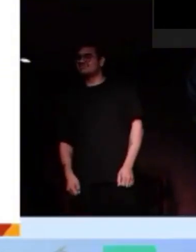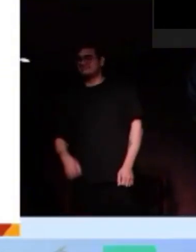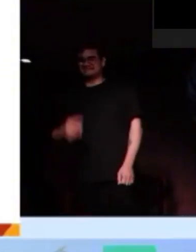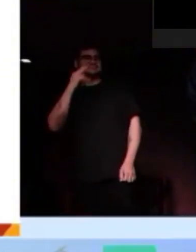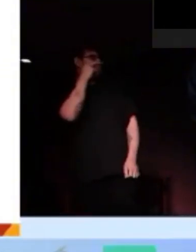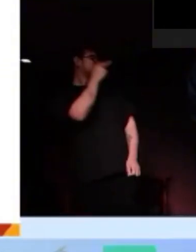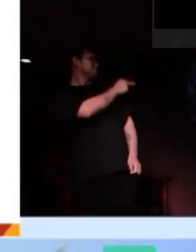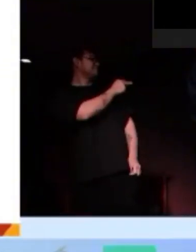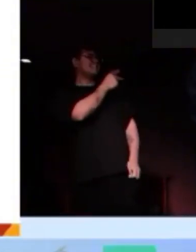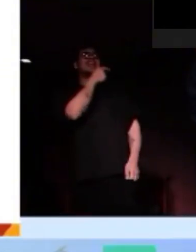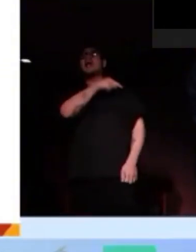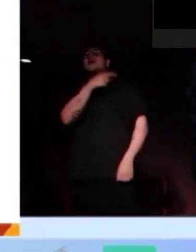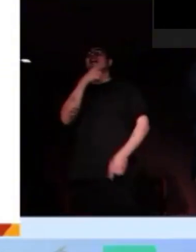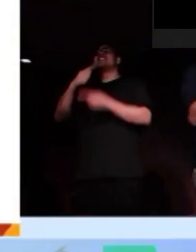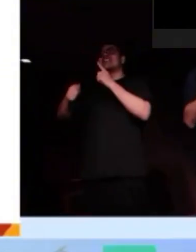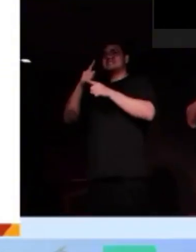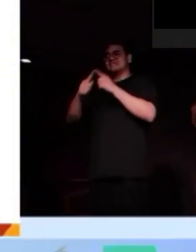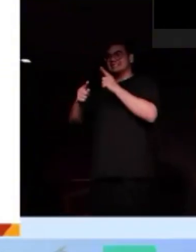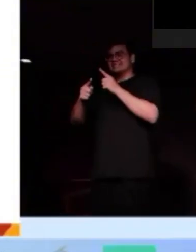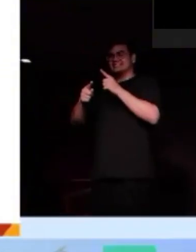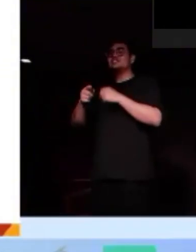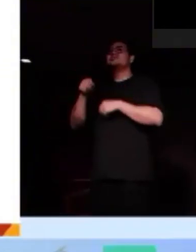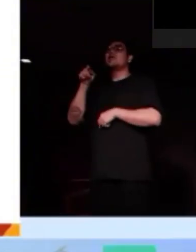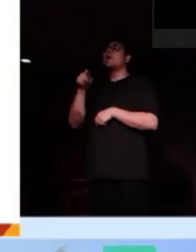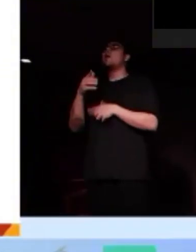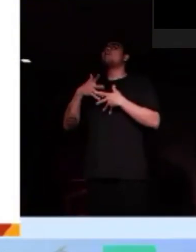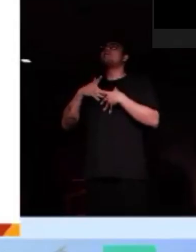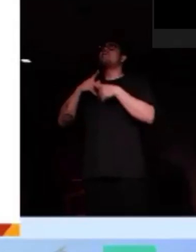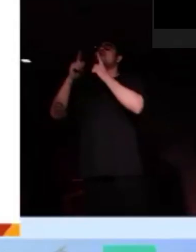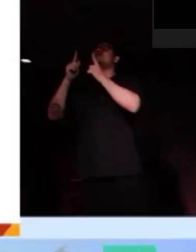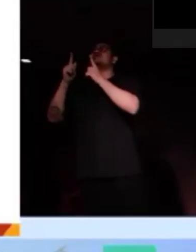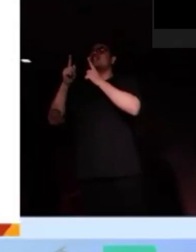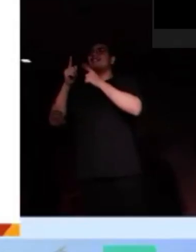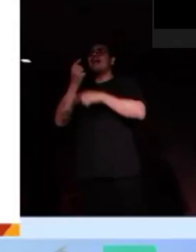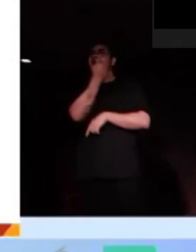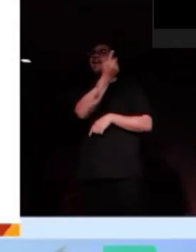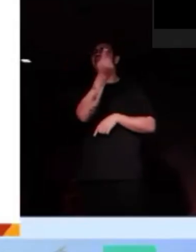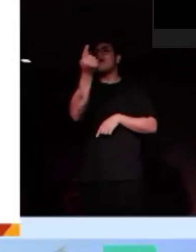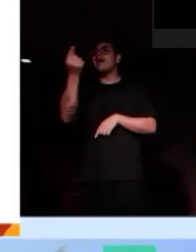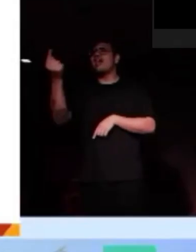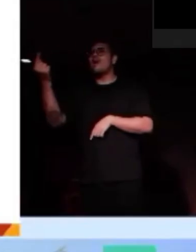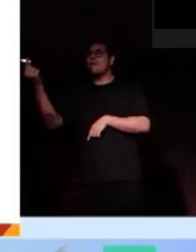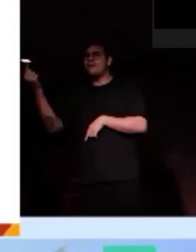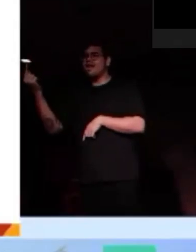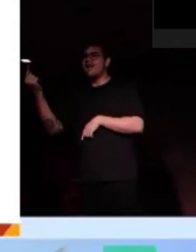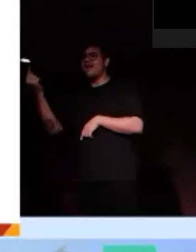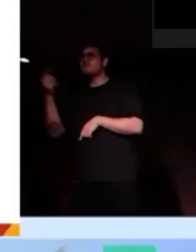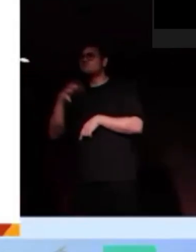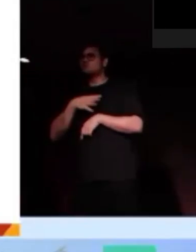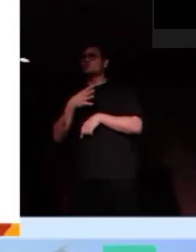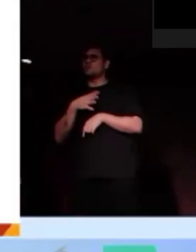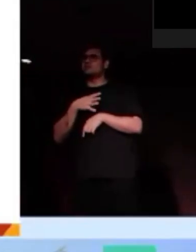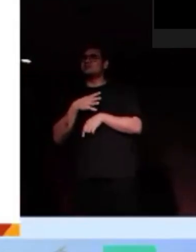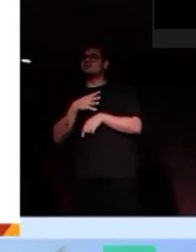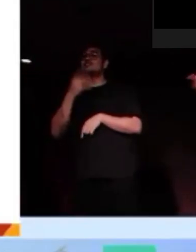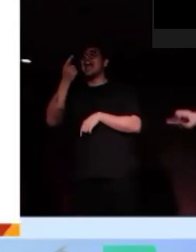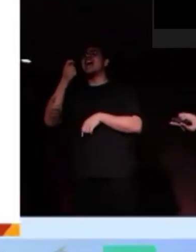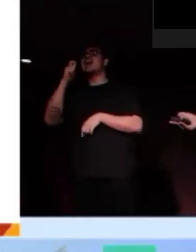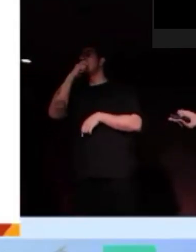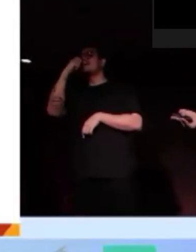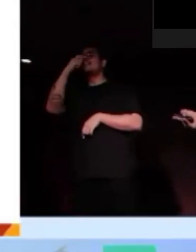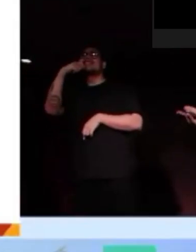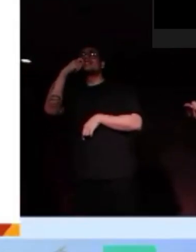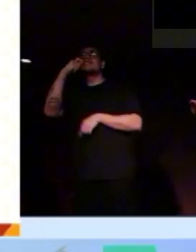donde cada una de las docentes era la sospechosa y se pasaban un hisopo por la boca, recolectábamos la muestra y nosotros le dábamos el ADN